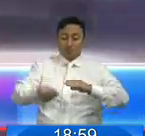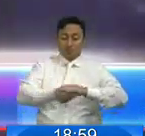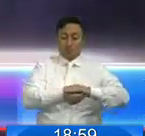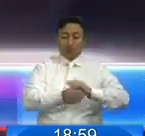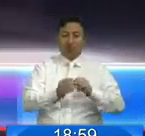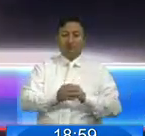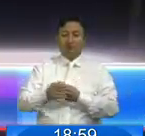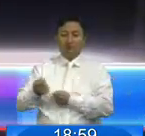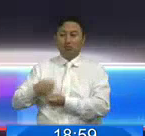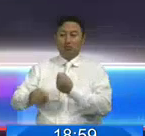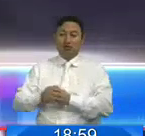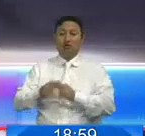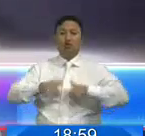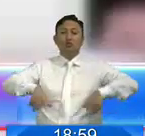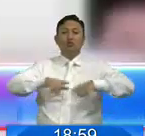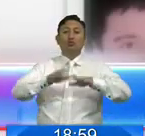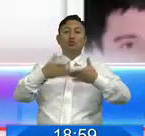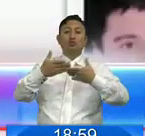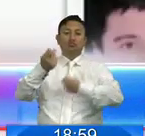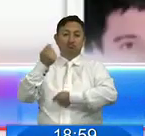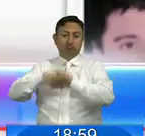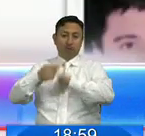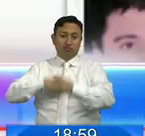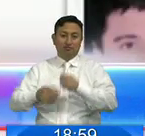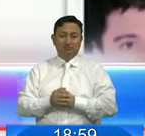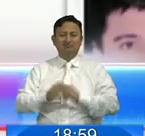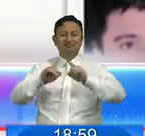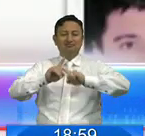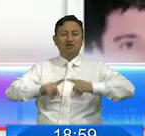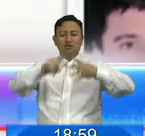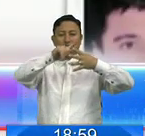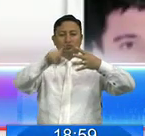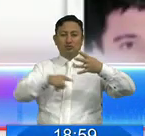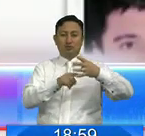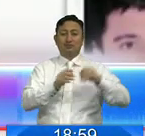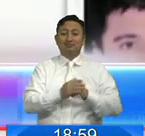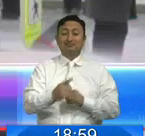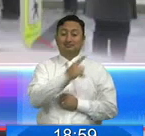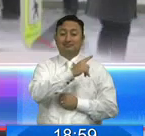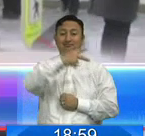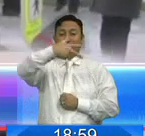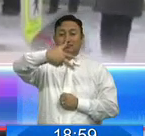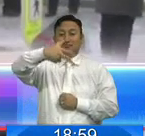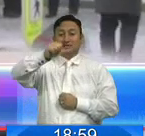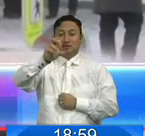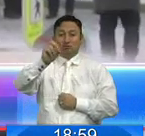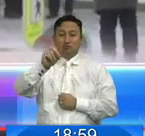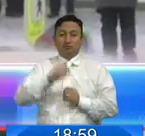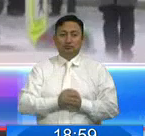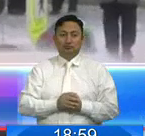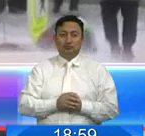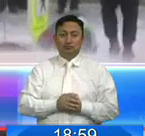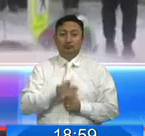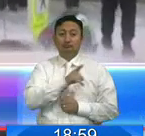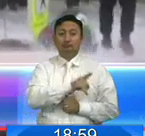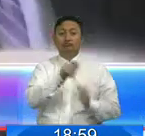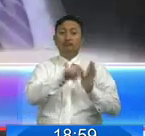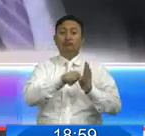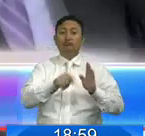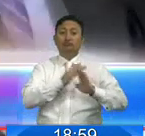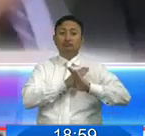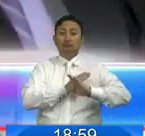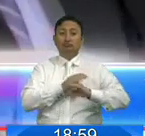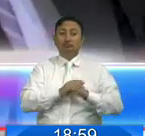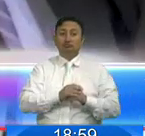contrabandos, rutas del narcotráfico, entre otros delitos que cometió el mexicano. Sin embargo, la defensa del